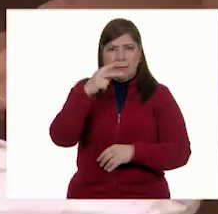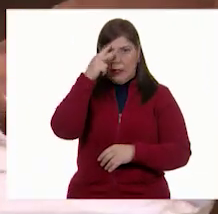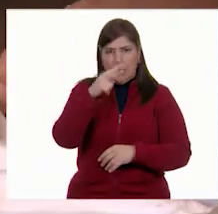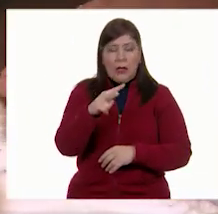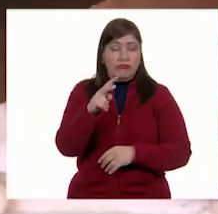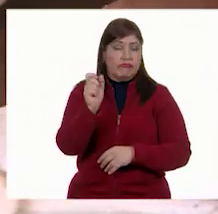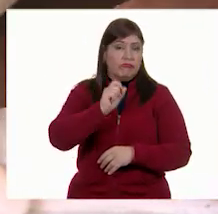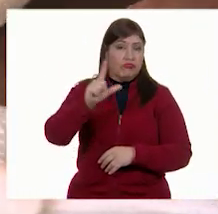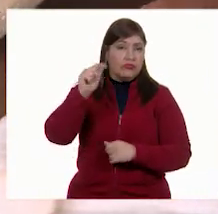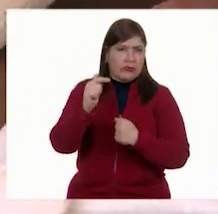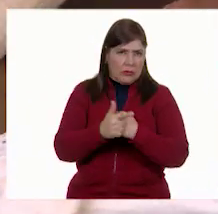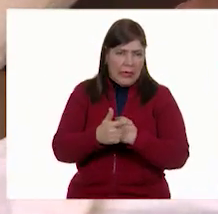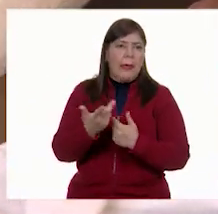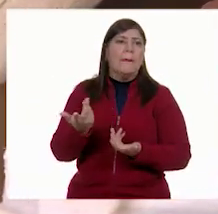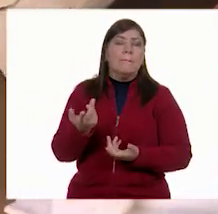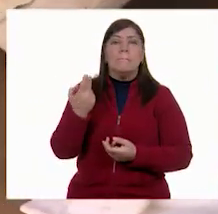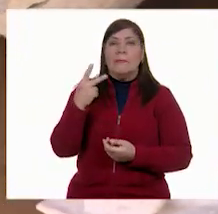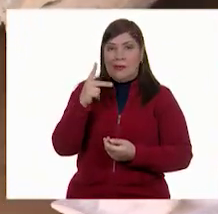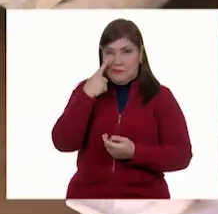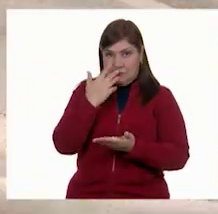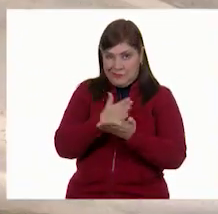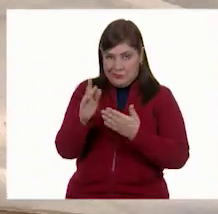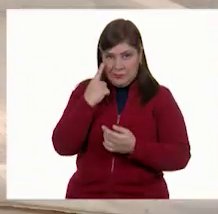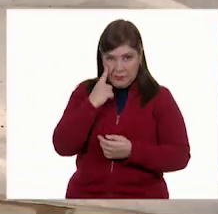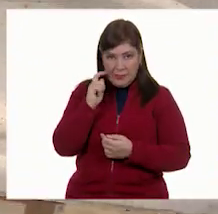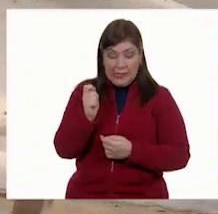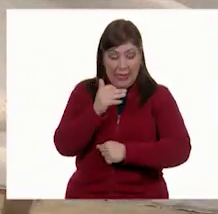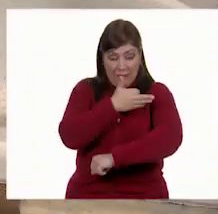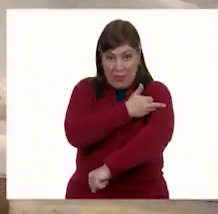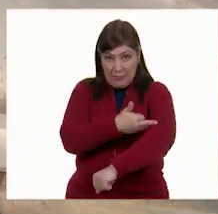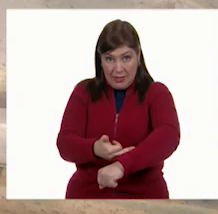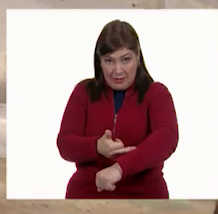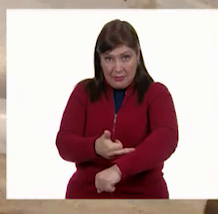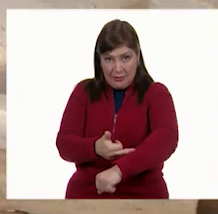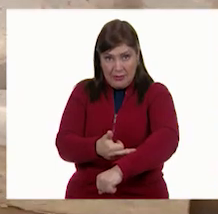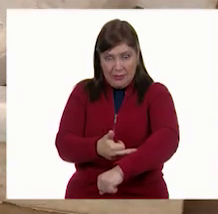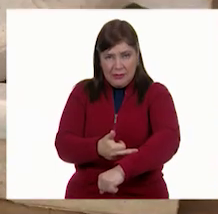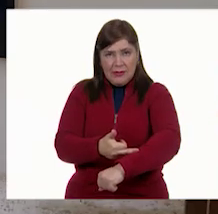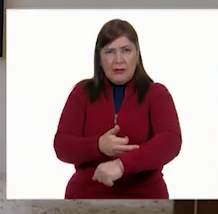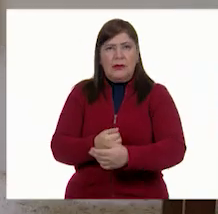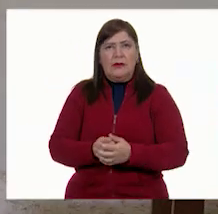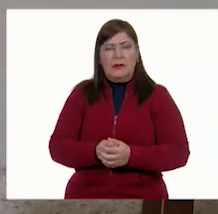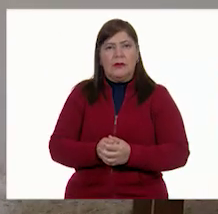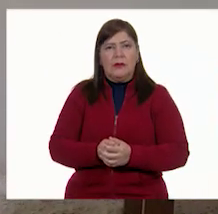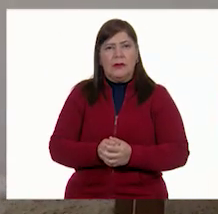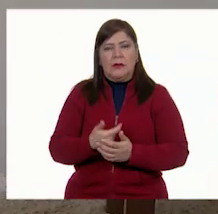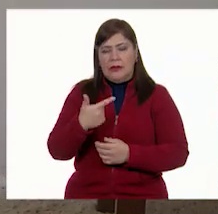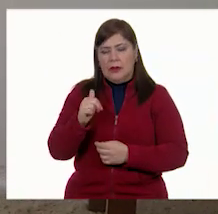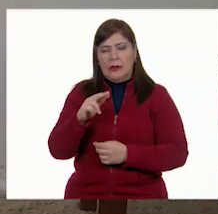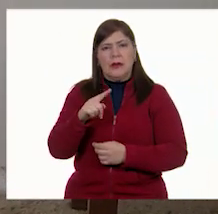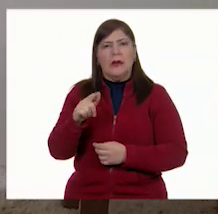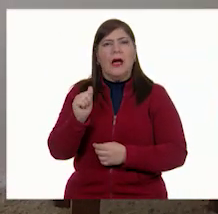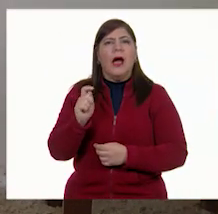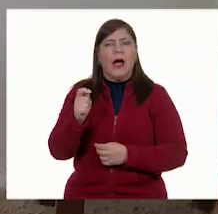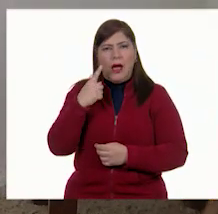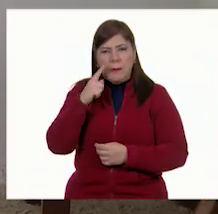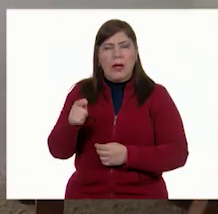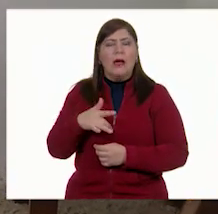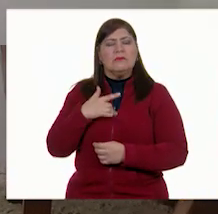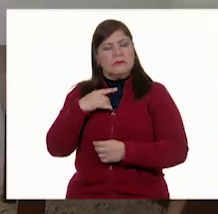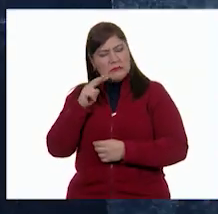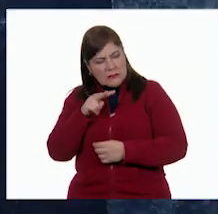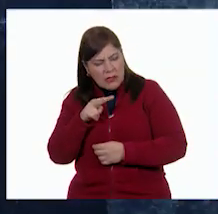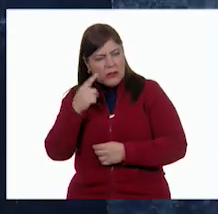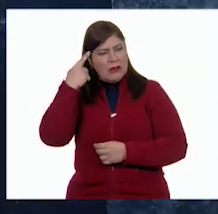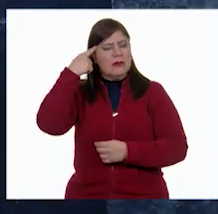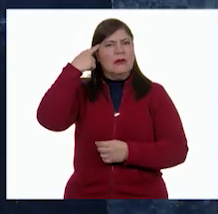exitosísima, pero aparte de eso, la familia Garza Lagüera, con una gran sensibilidad para